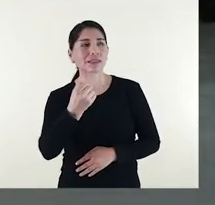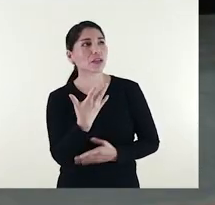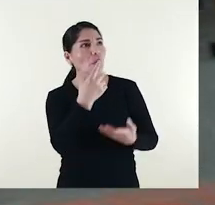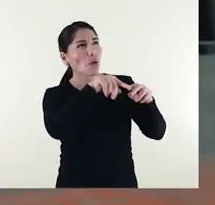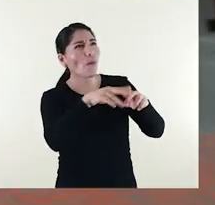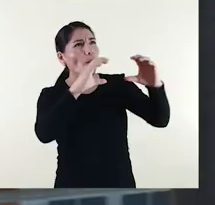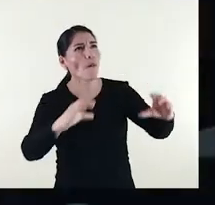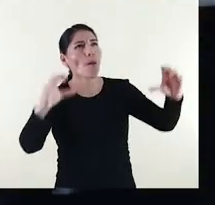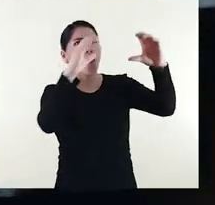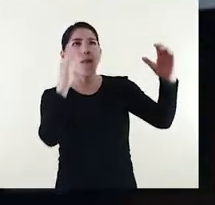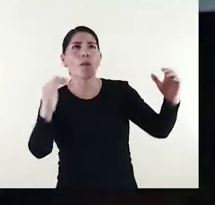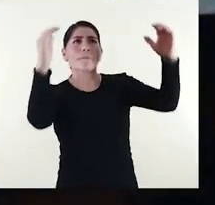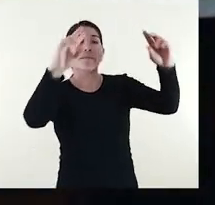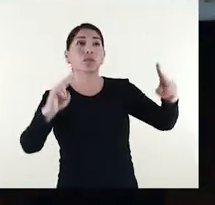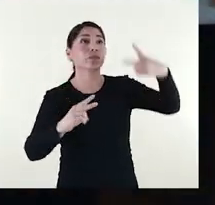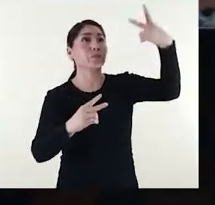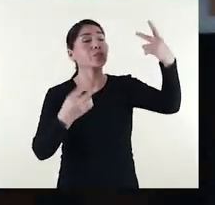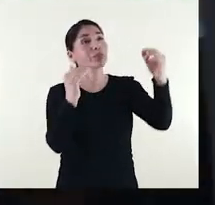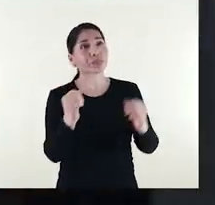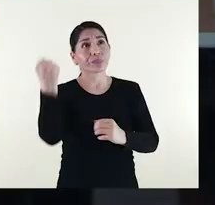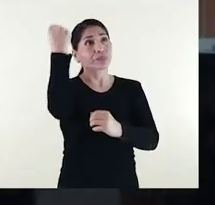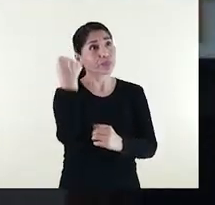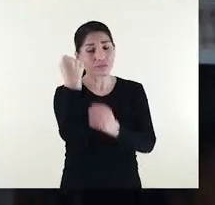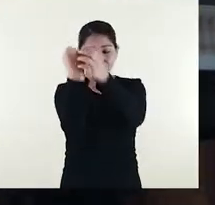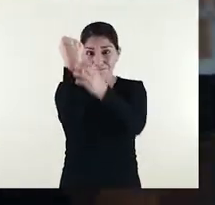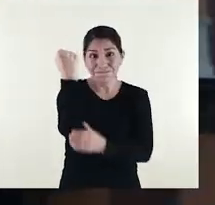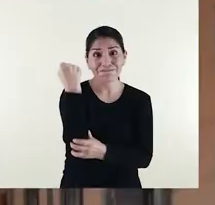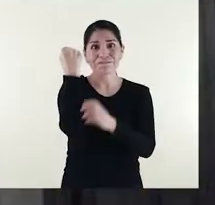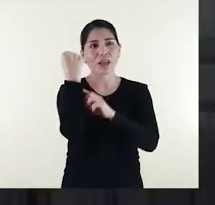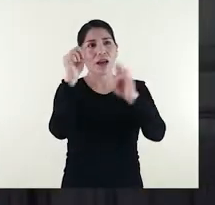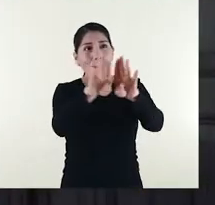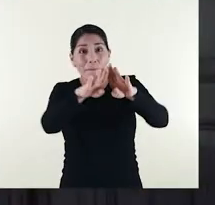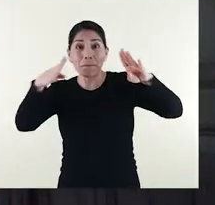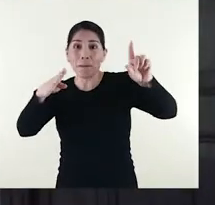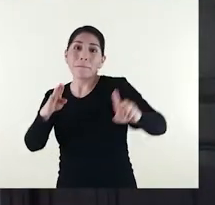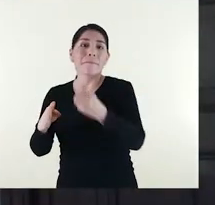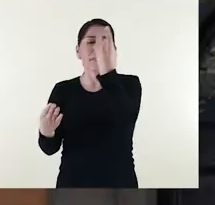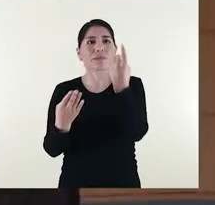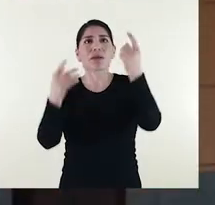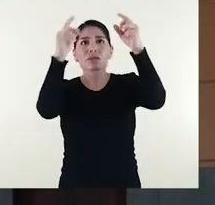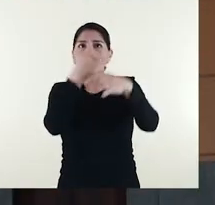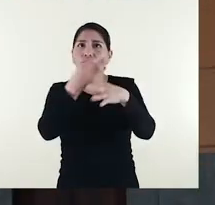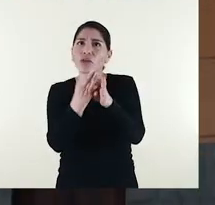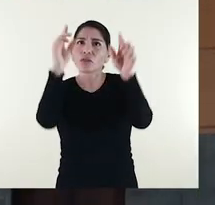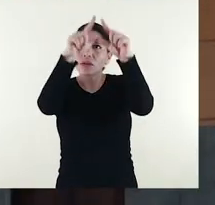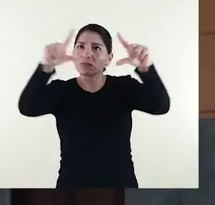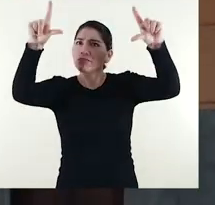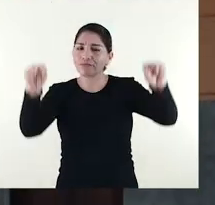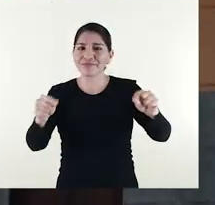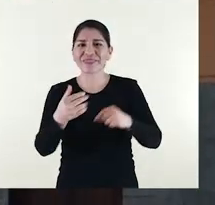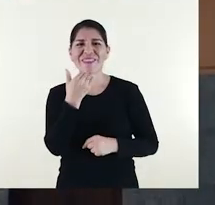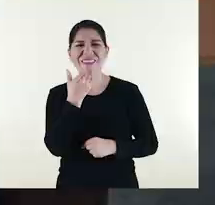civil en la ciudad, con su frente de dos pisos sostenidos por una columna dórica y un portón central, rematado por un